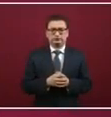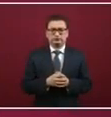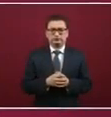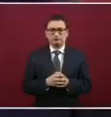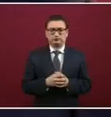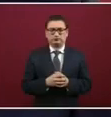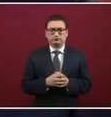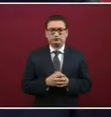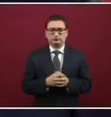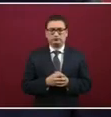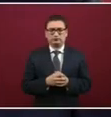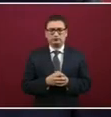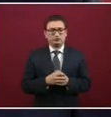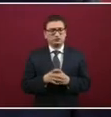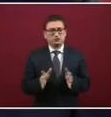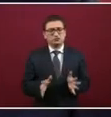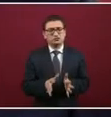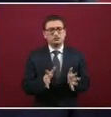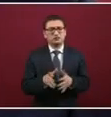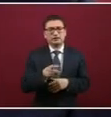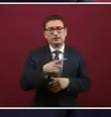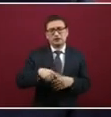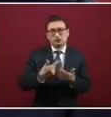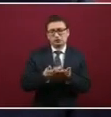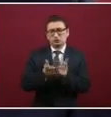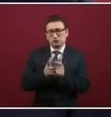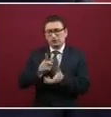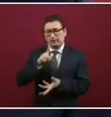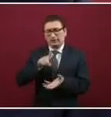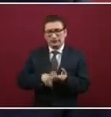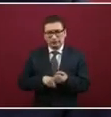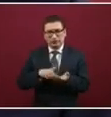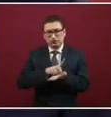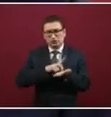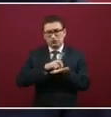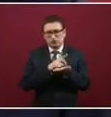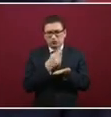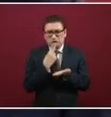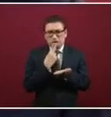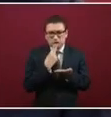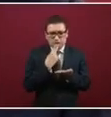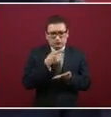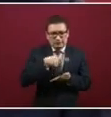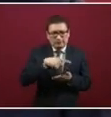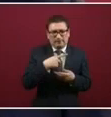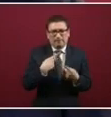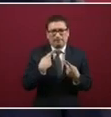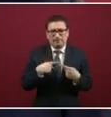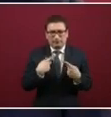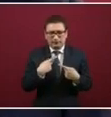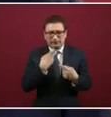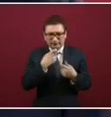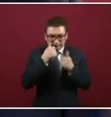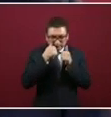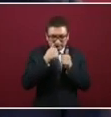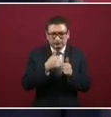pues fomentar el consumo interno de la droga. Entonces queremos atender eso.